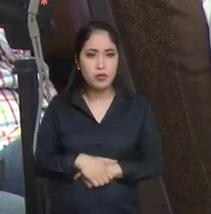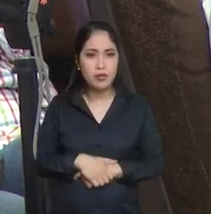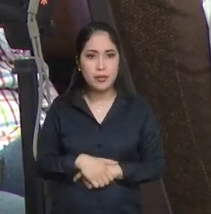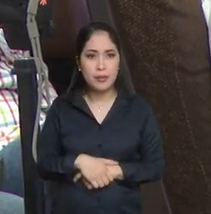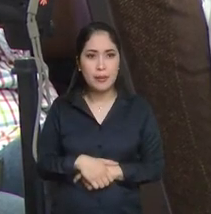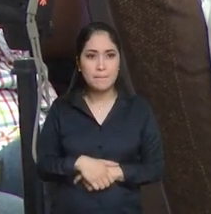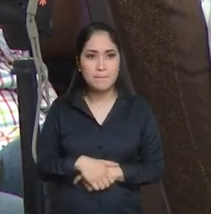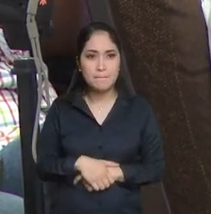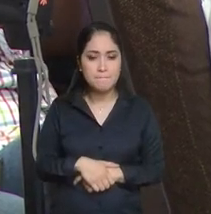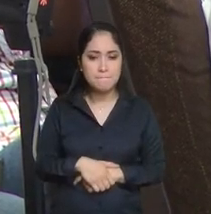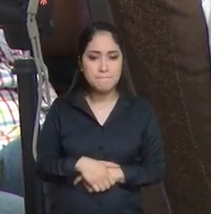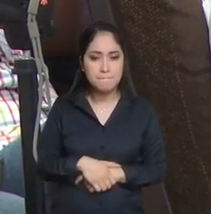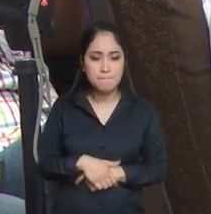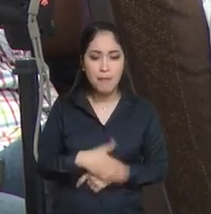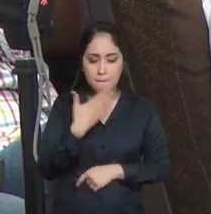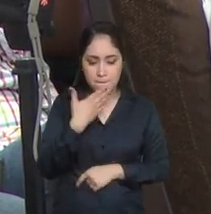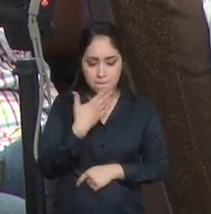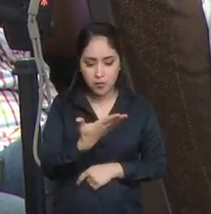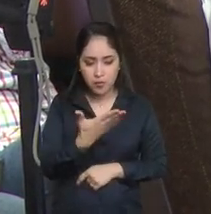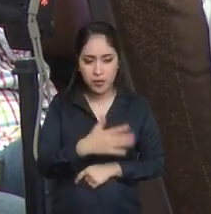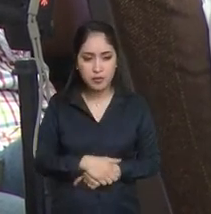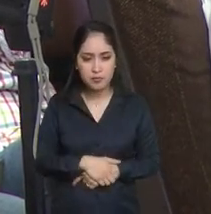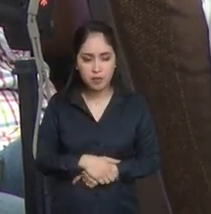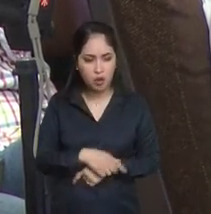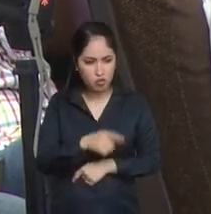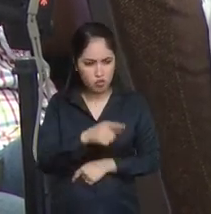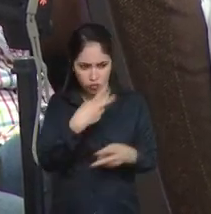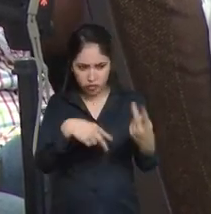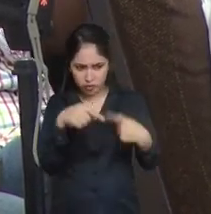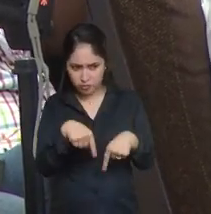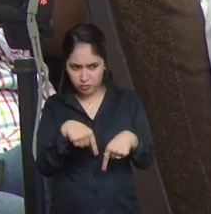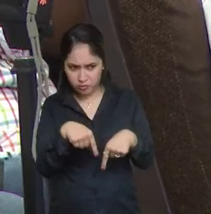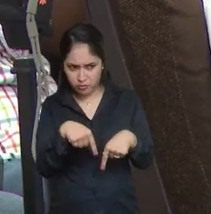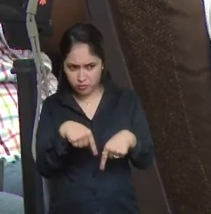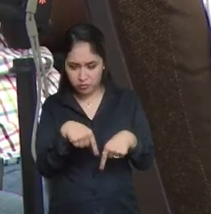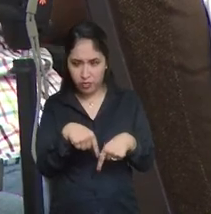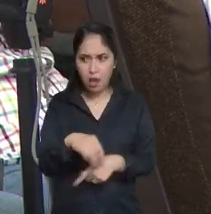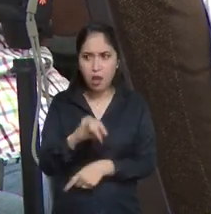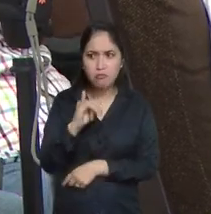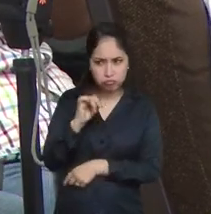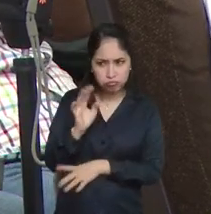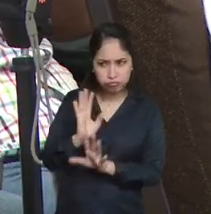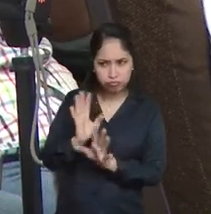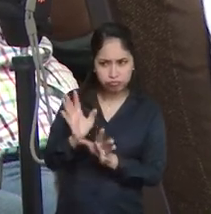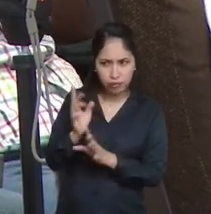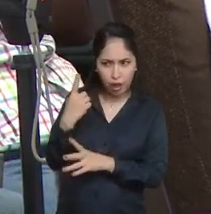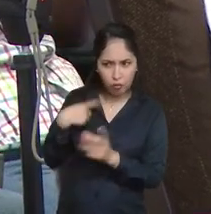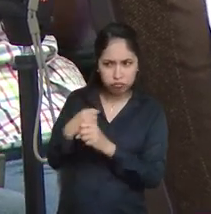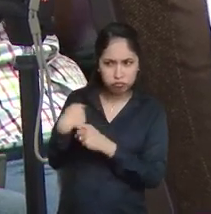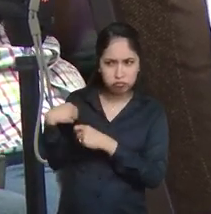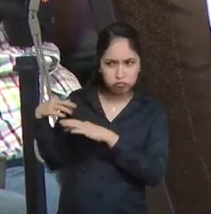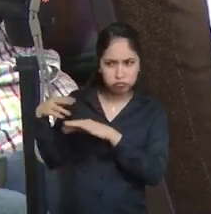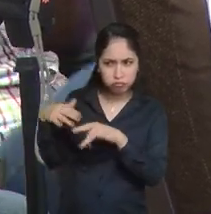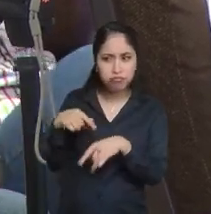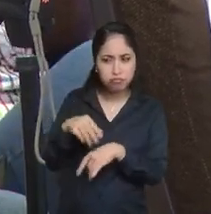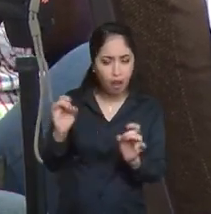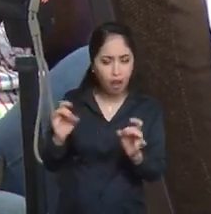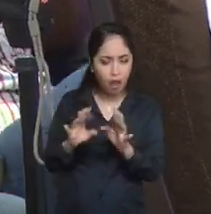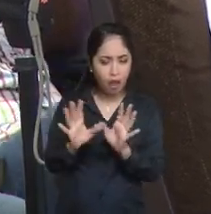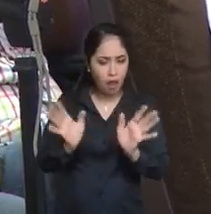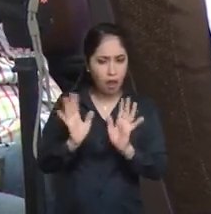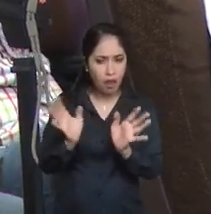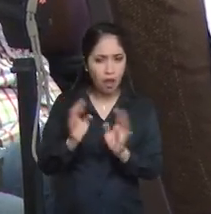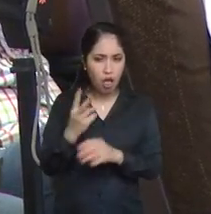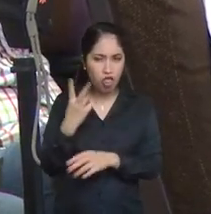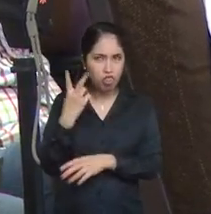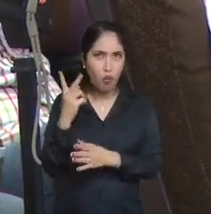Muy bien, Carintia. Naomi no había venido, ¿no, Carintia? Sí. Sí, ya el año anterior, en algunas ocasiones. Sí, ya, sí, sí. En dos sí, ocasiones.